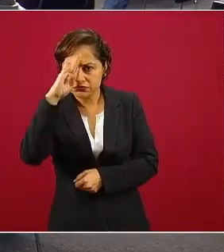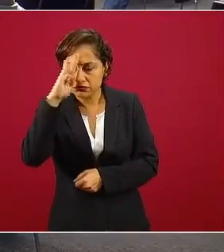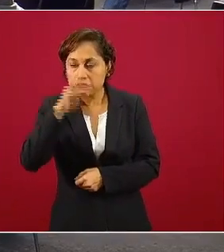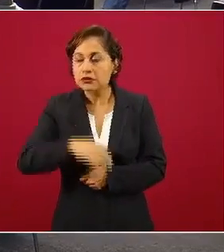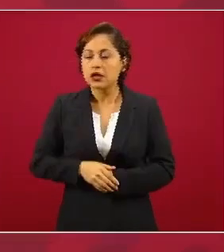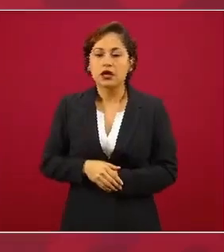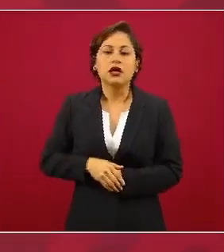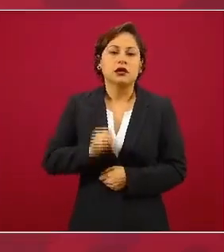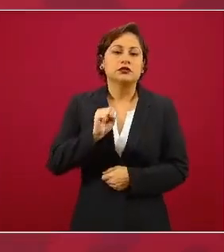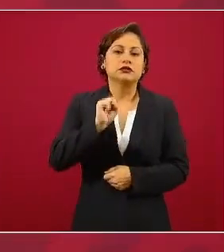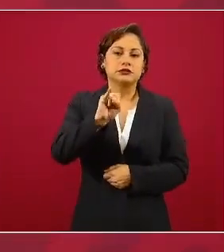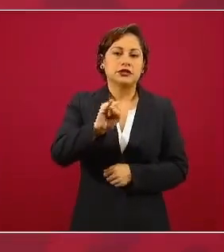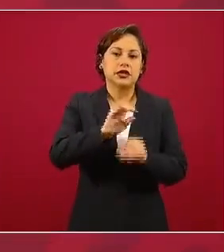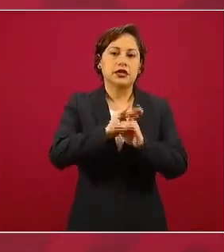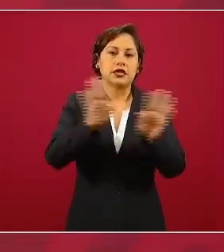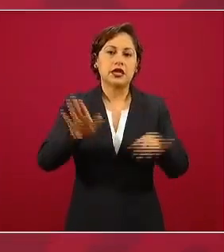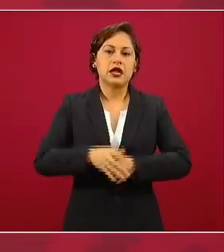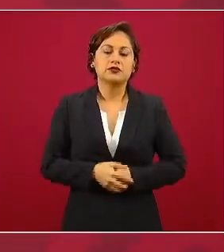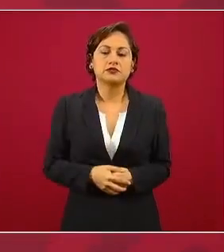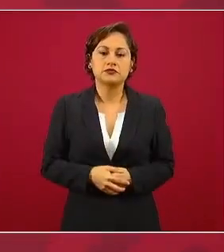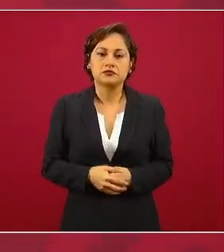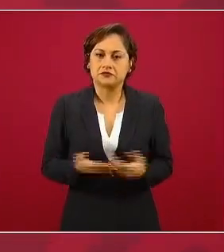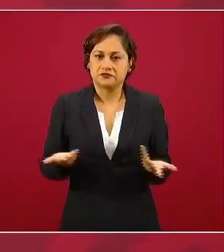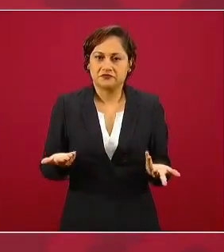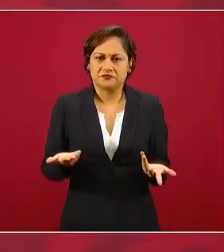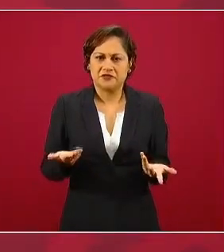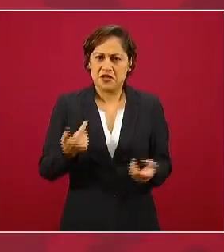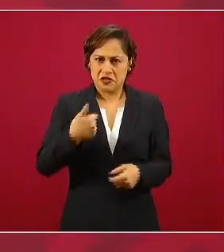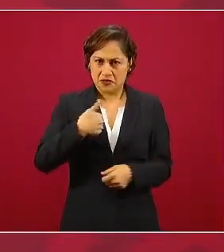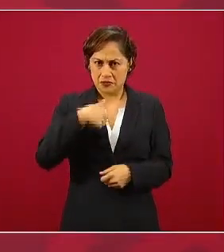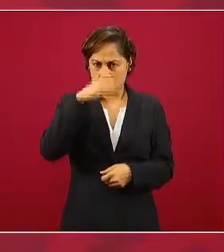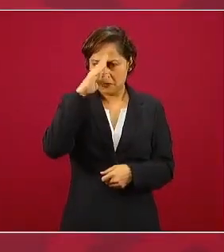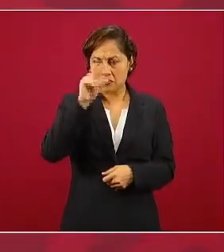No, pues hay legisladores expertos en